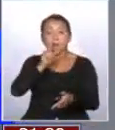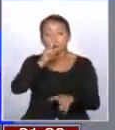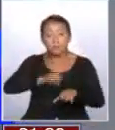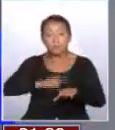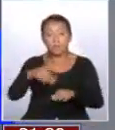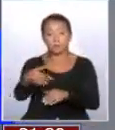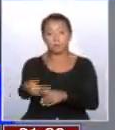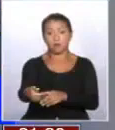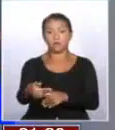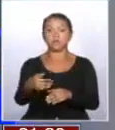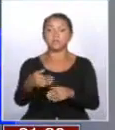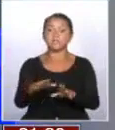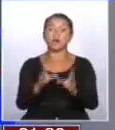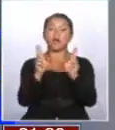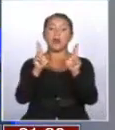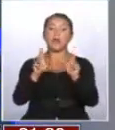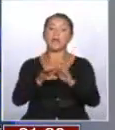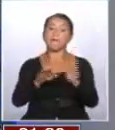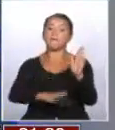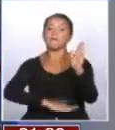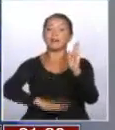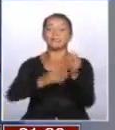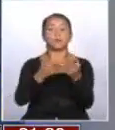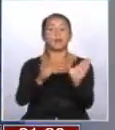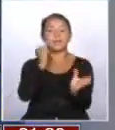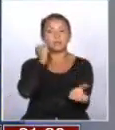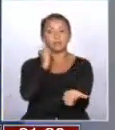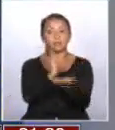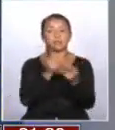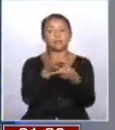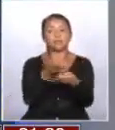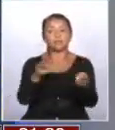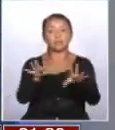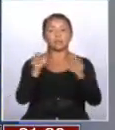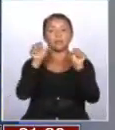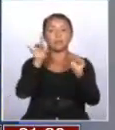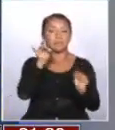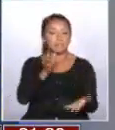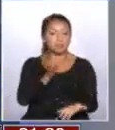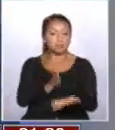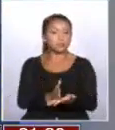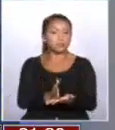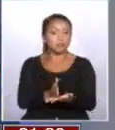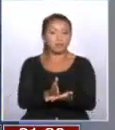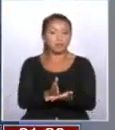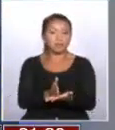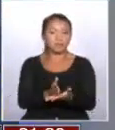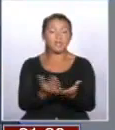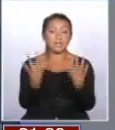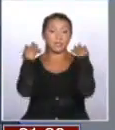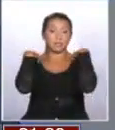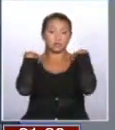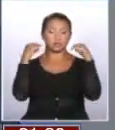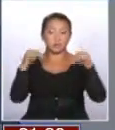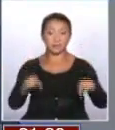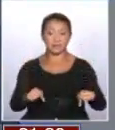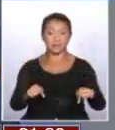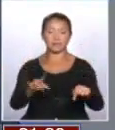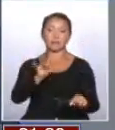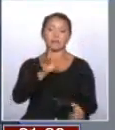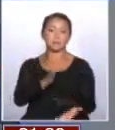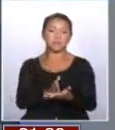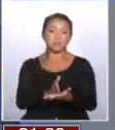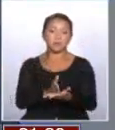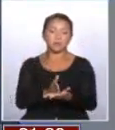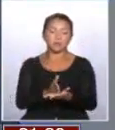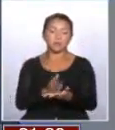a ser el piso en la cual cualquier institución pública toma decisiones y asume este tipo de decisiones